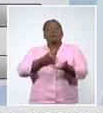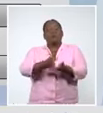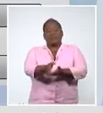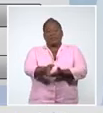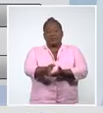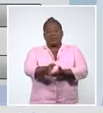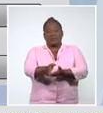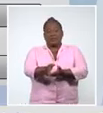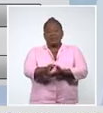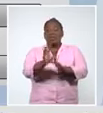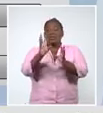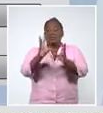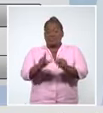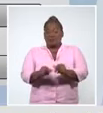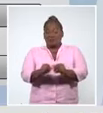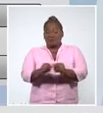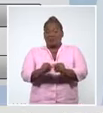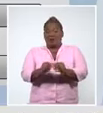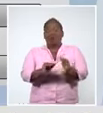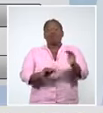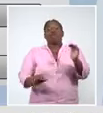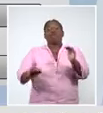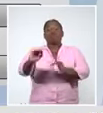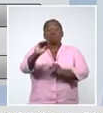todas formas es una cifra alta,